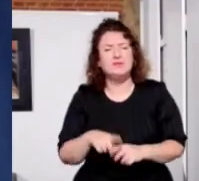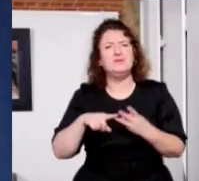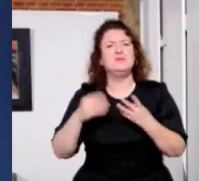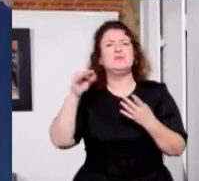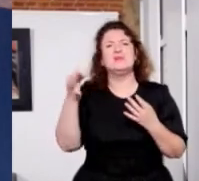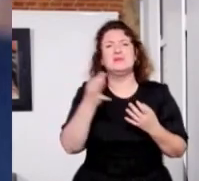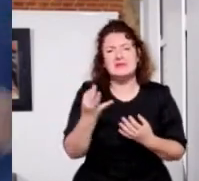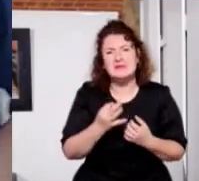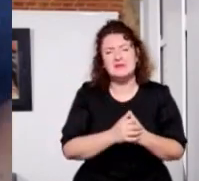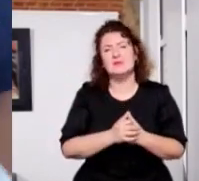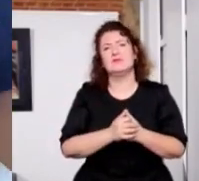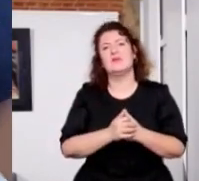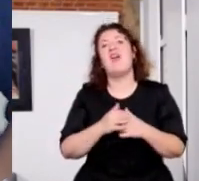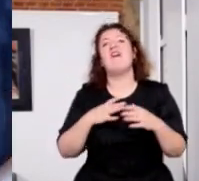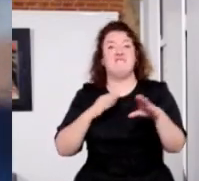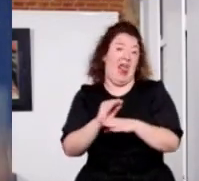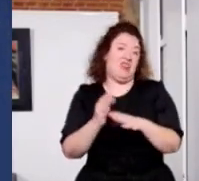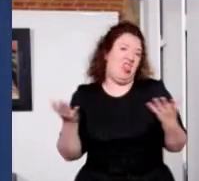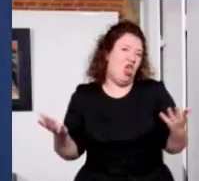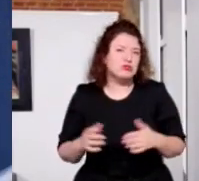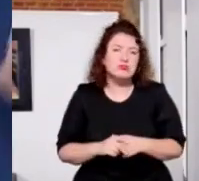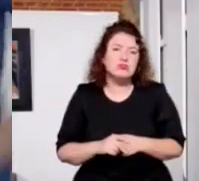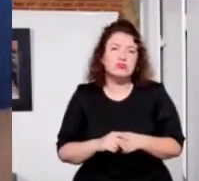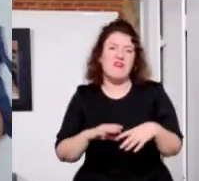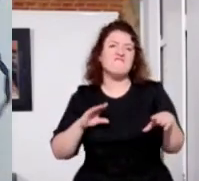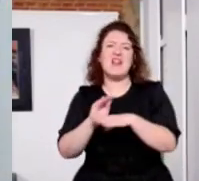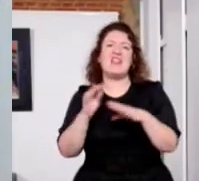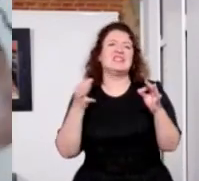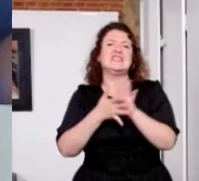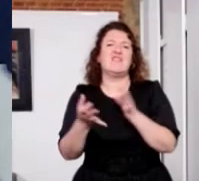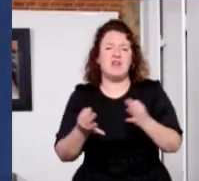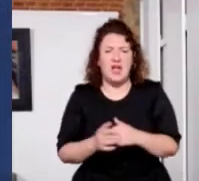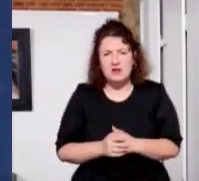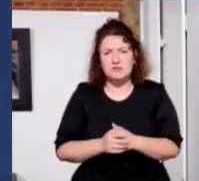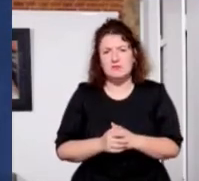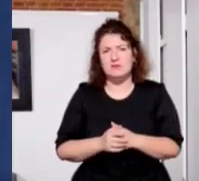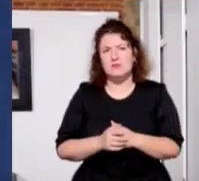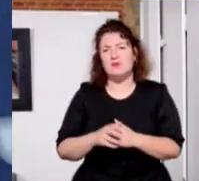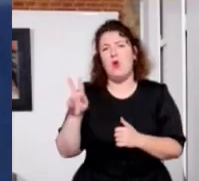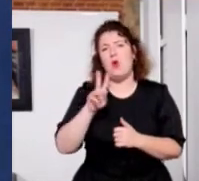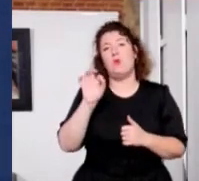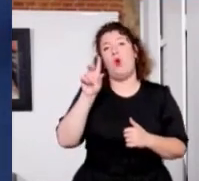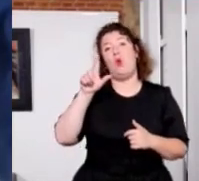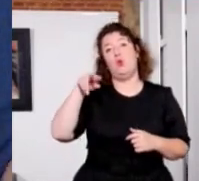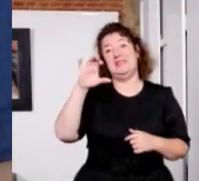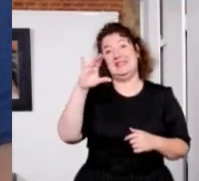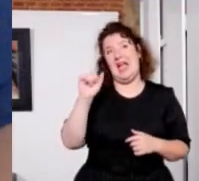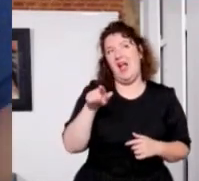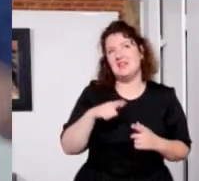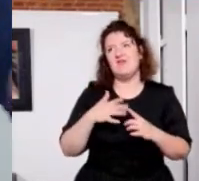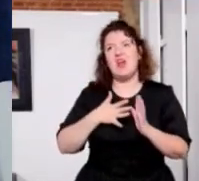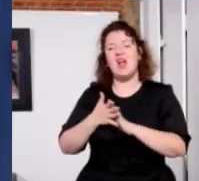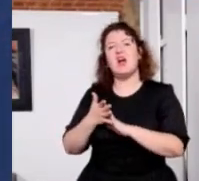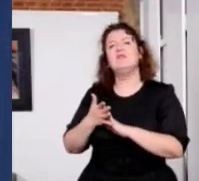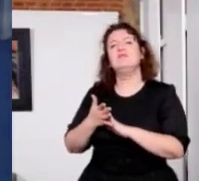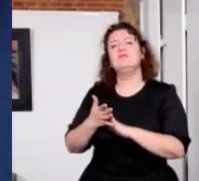haber más cosas, va a haber financiación. ¿Y qué significa que habrá financiación? Pues que la Volunteca podrá referenciar